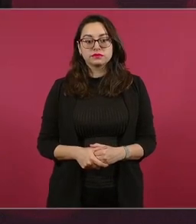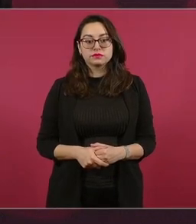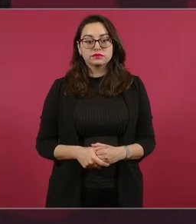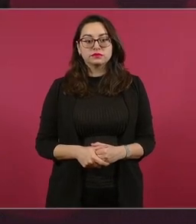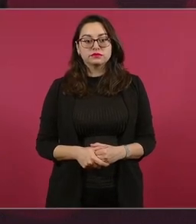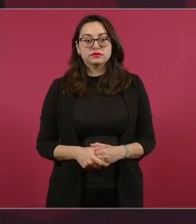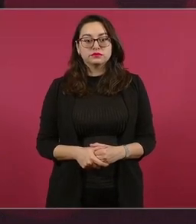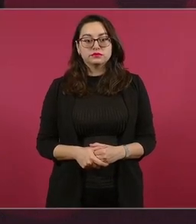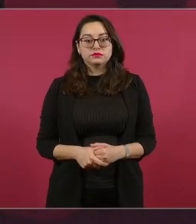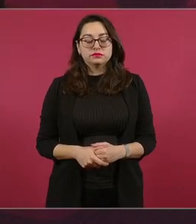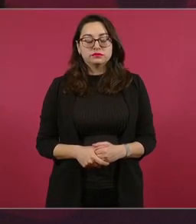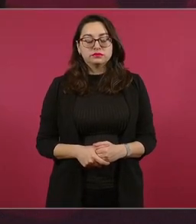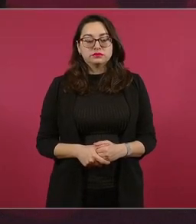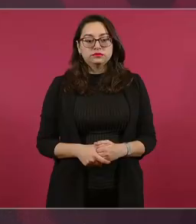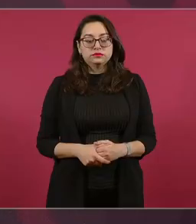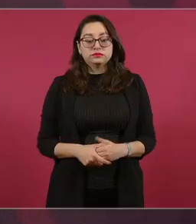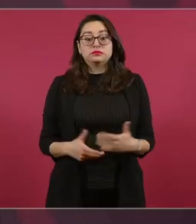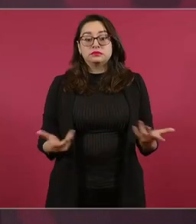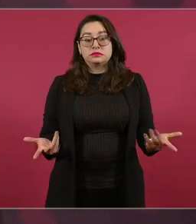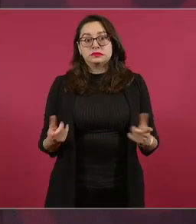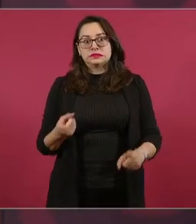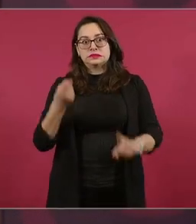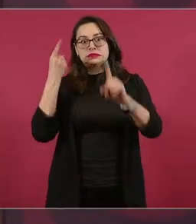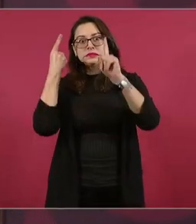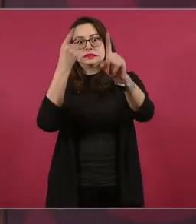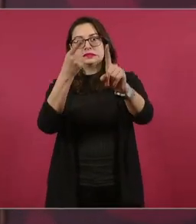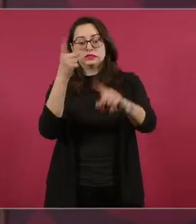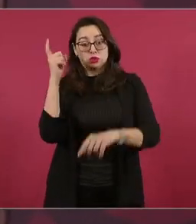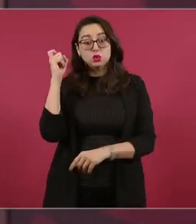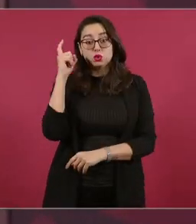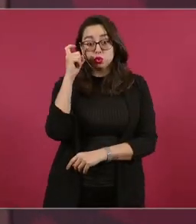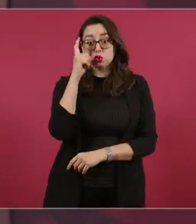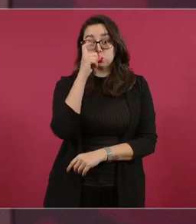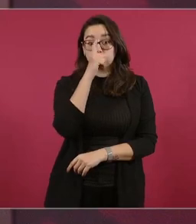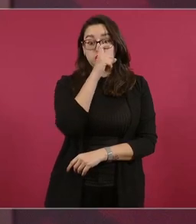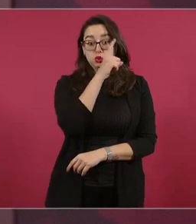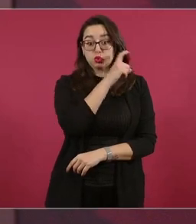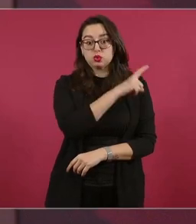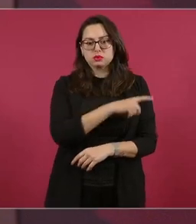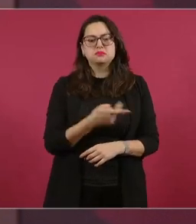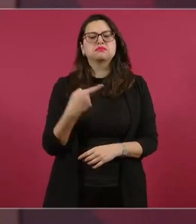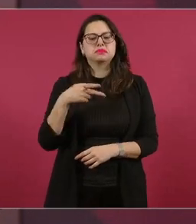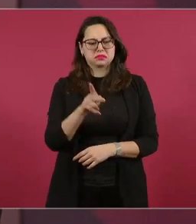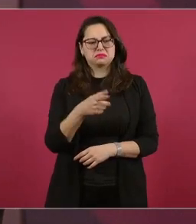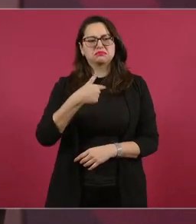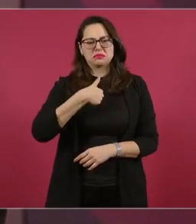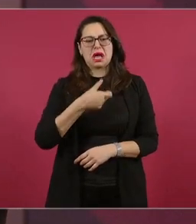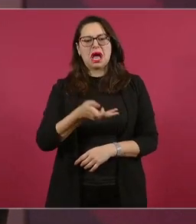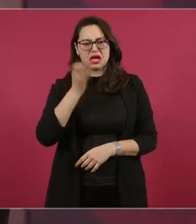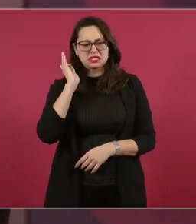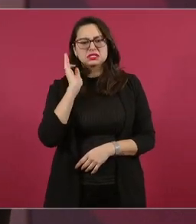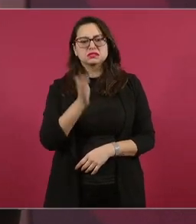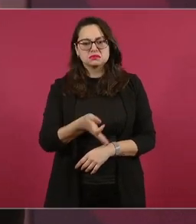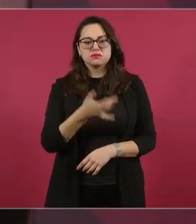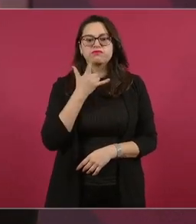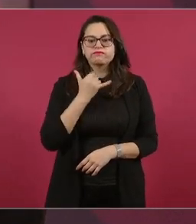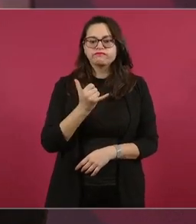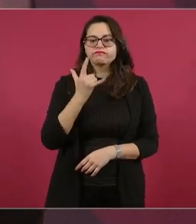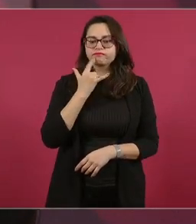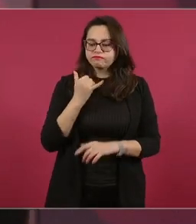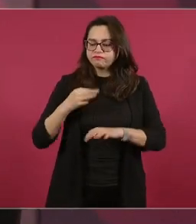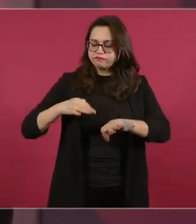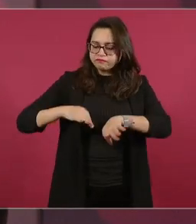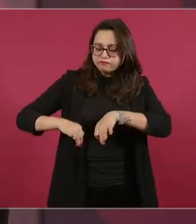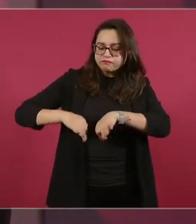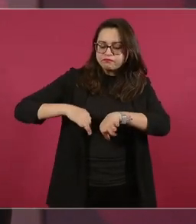Es un desafío, es un reto, lo hemos asumido y estamos